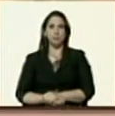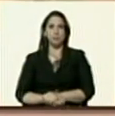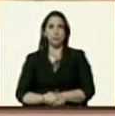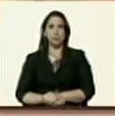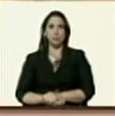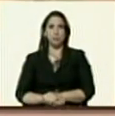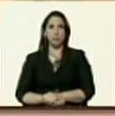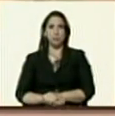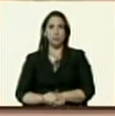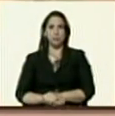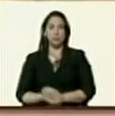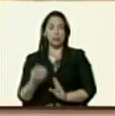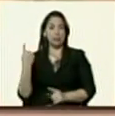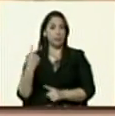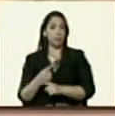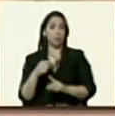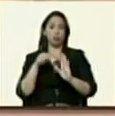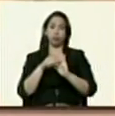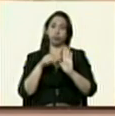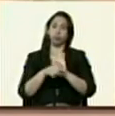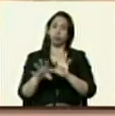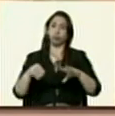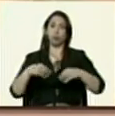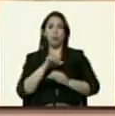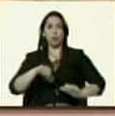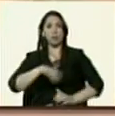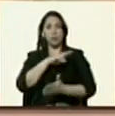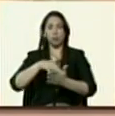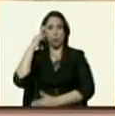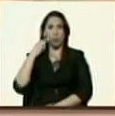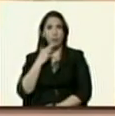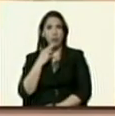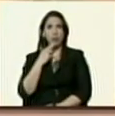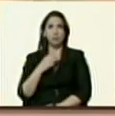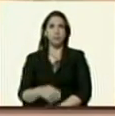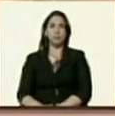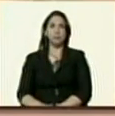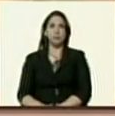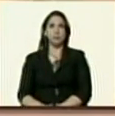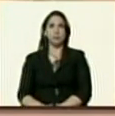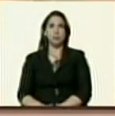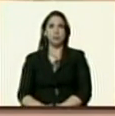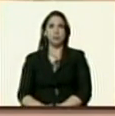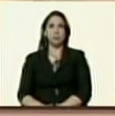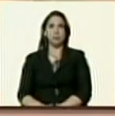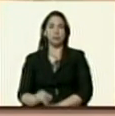Y bueno, hay que tomar un conjunto de medidas que la Fuerza Armada Nacional Bolivariana está